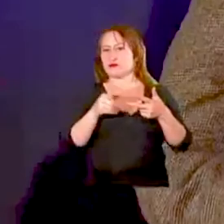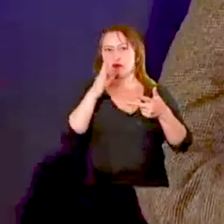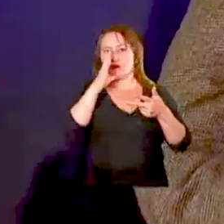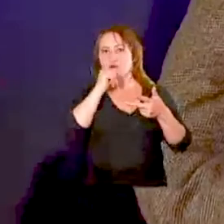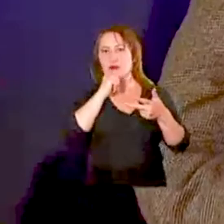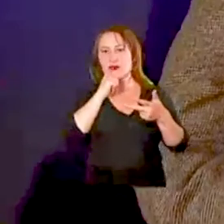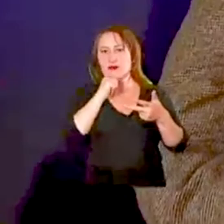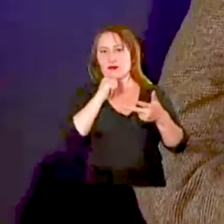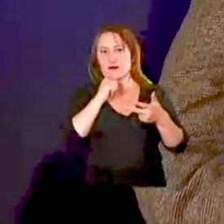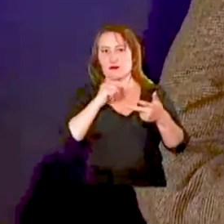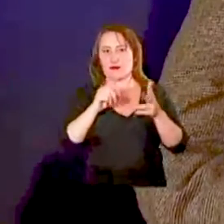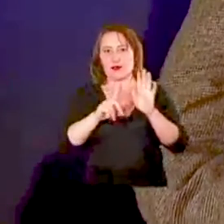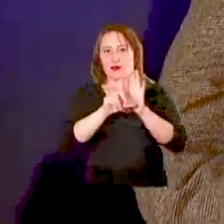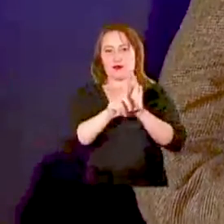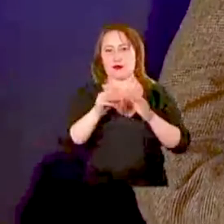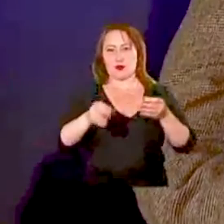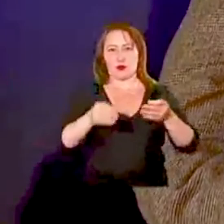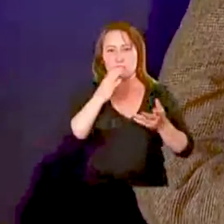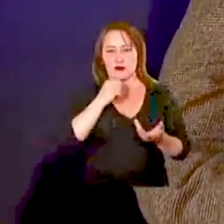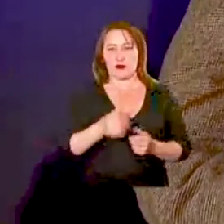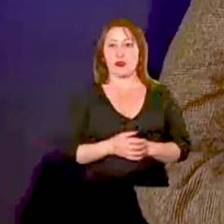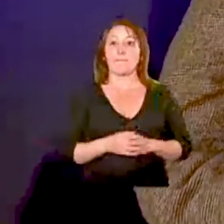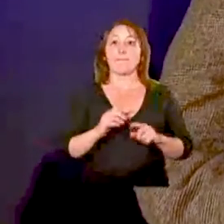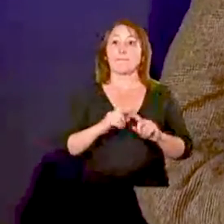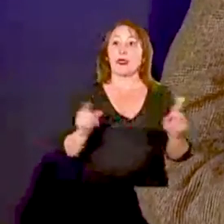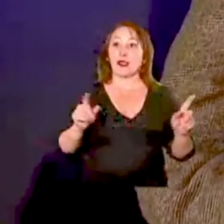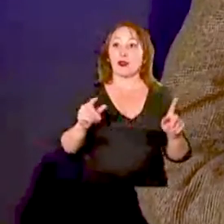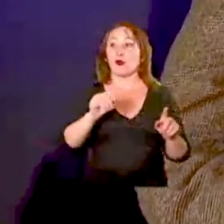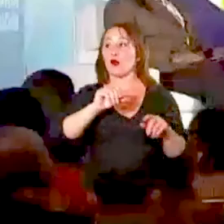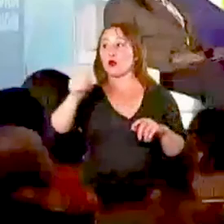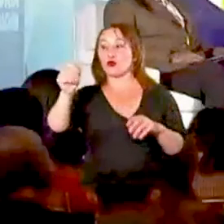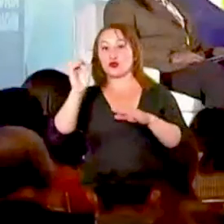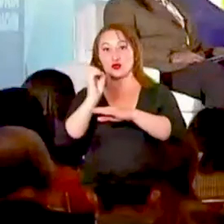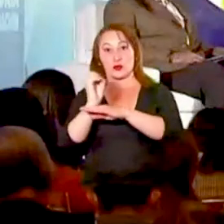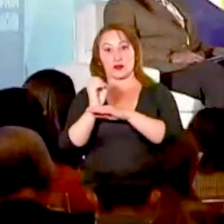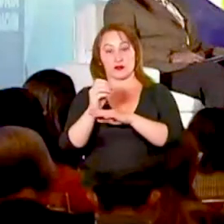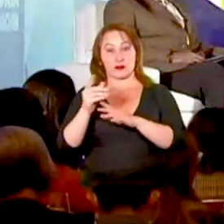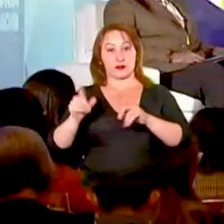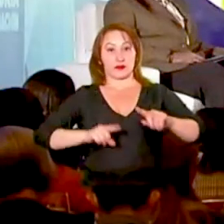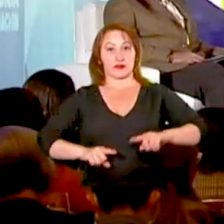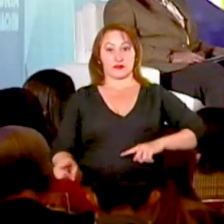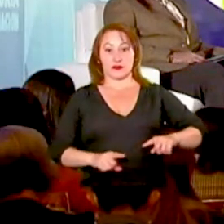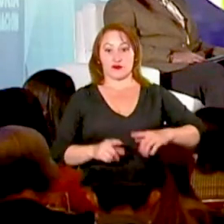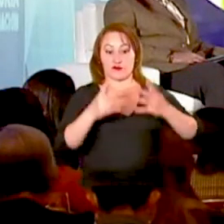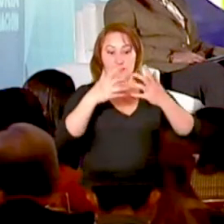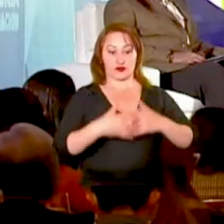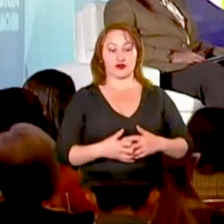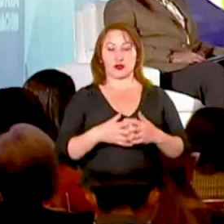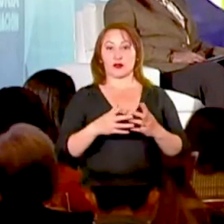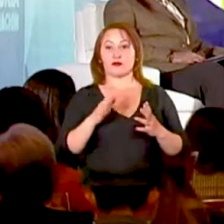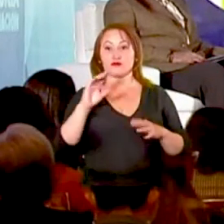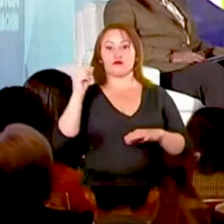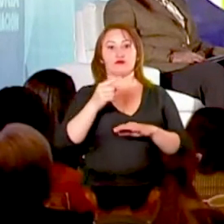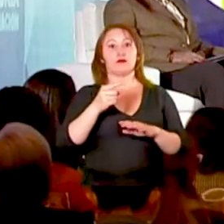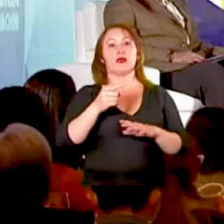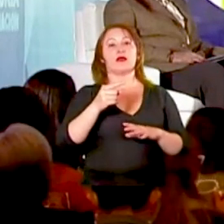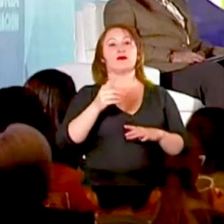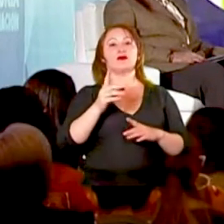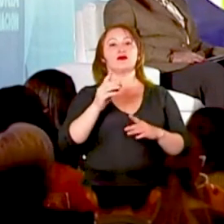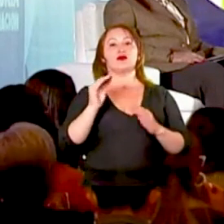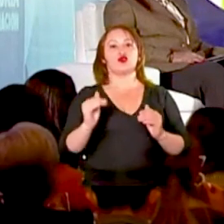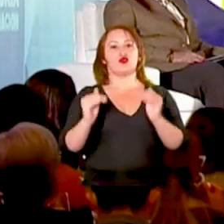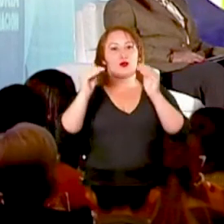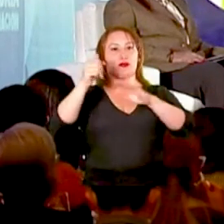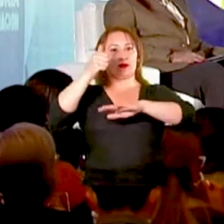ni mucho menos a la rama judicial. Pero no como los órganos administrativos que hoy también tienen funciones jurisdiccionales como las superintendencias,